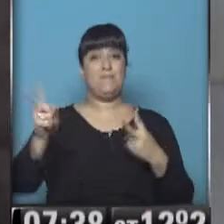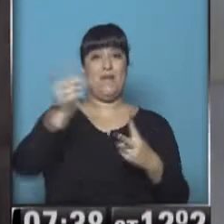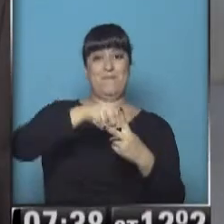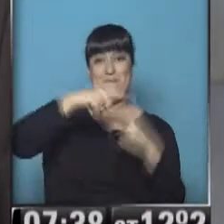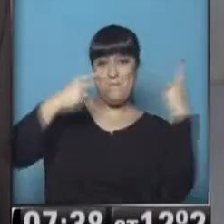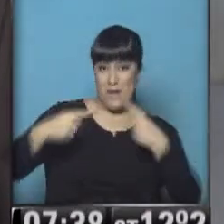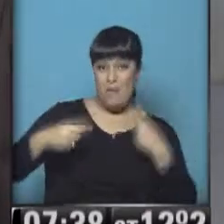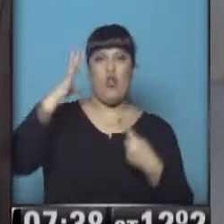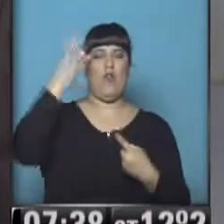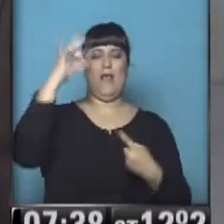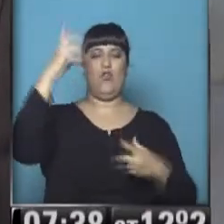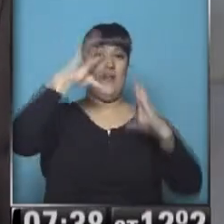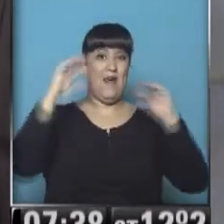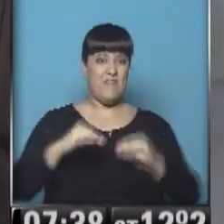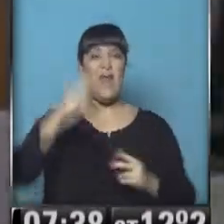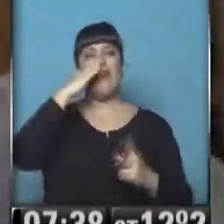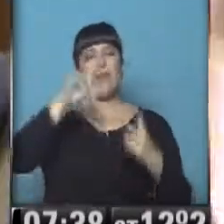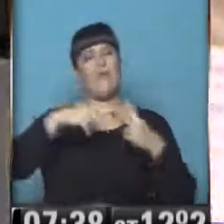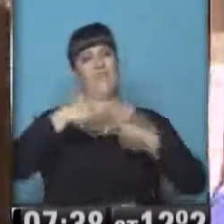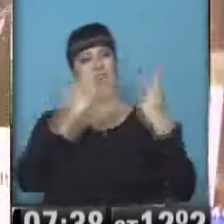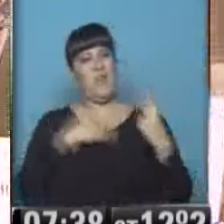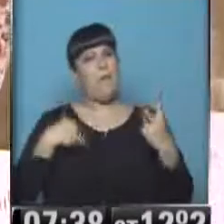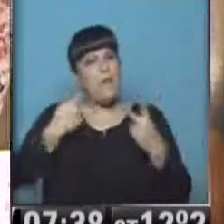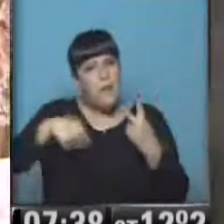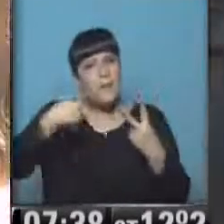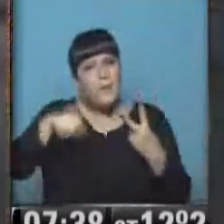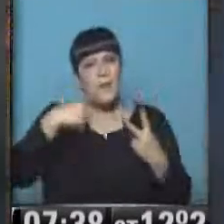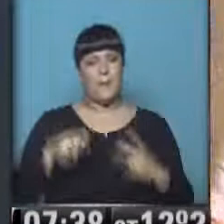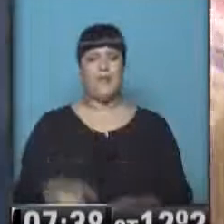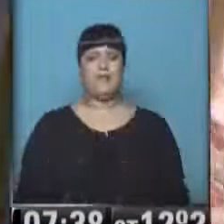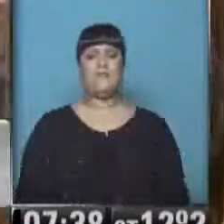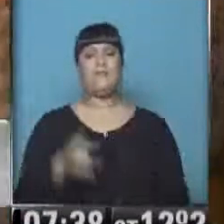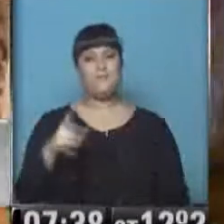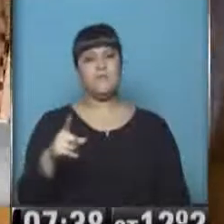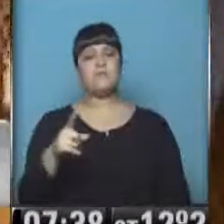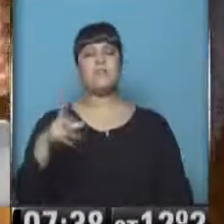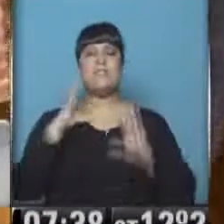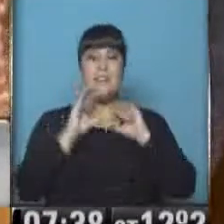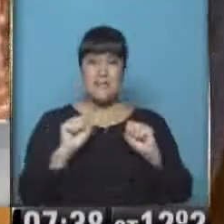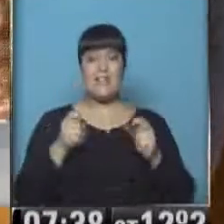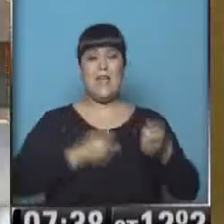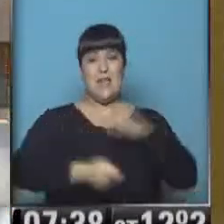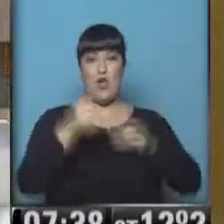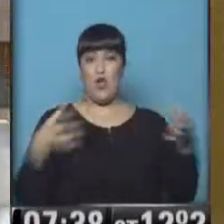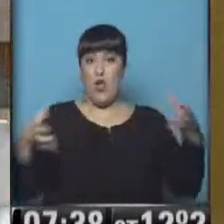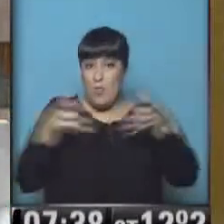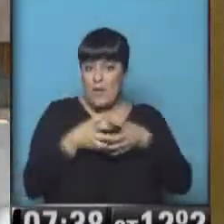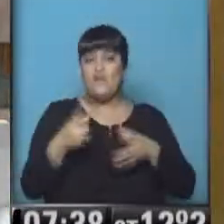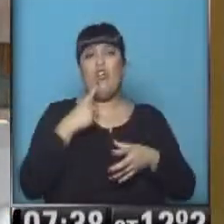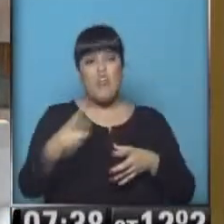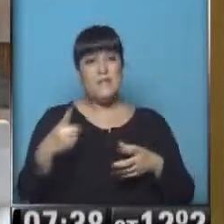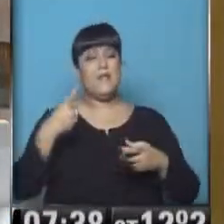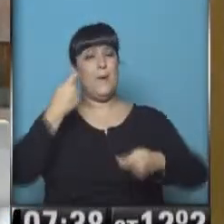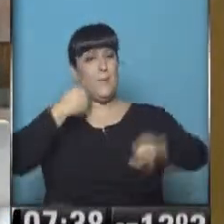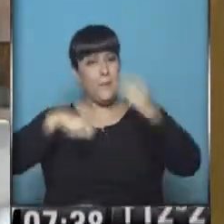Navidad. Hablamos con uno de los directivos de CAME. Mientras desde la Secretaría de Comercio destacaron que las ventas de